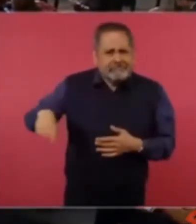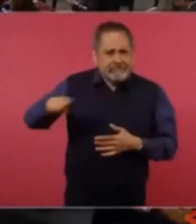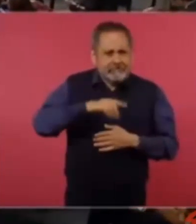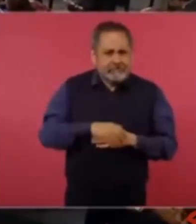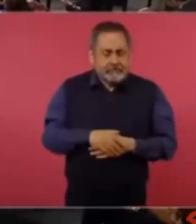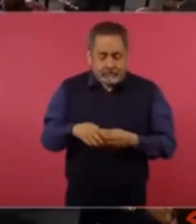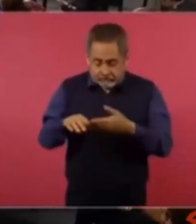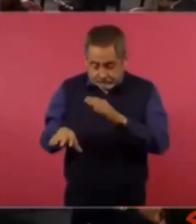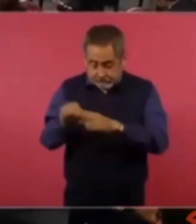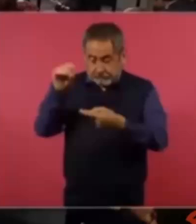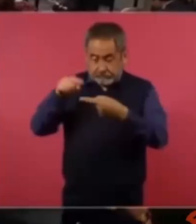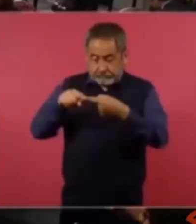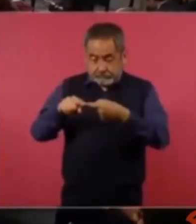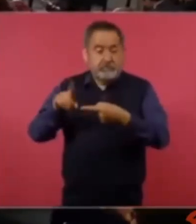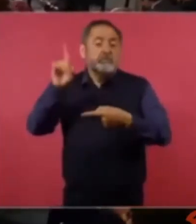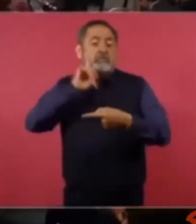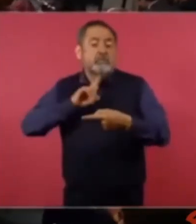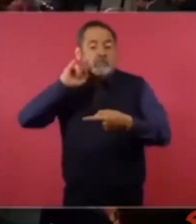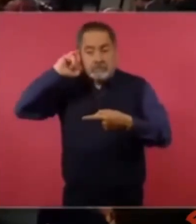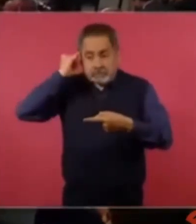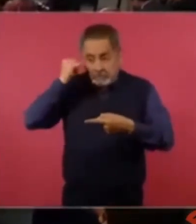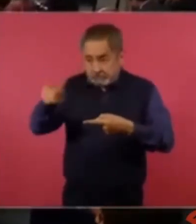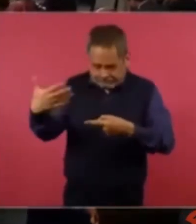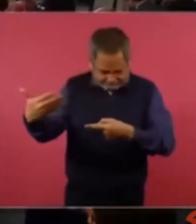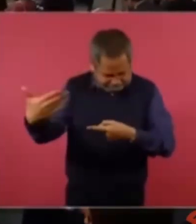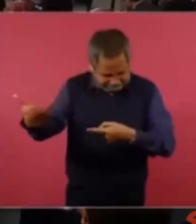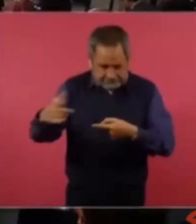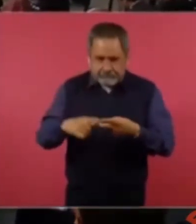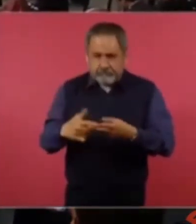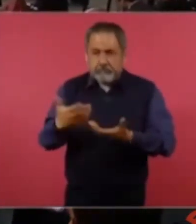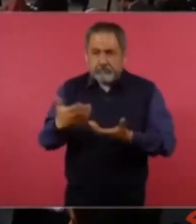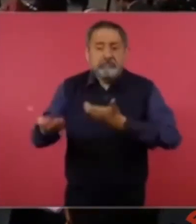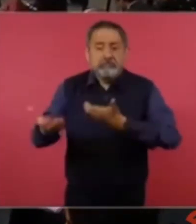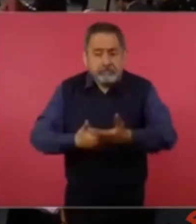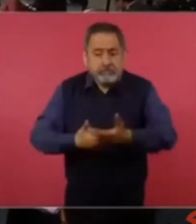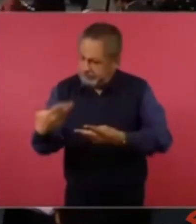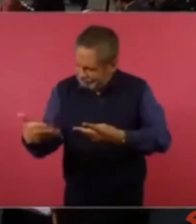mujeres indígenas, comerciantes, albañiles,